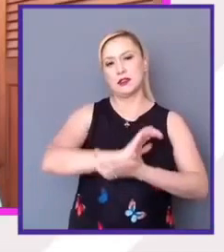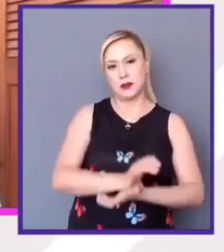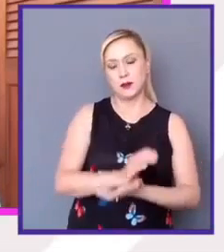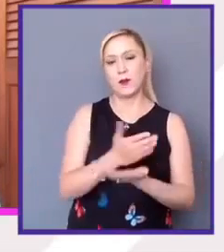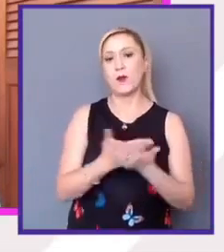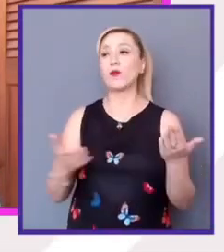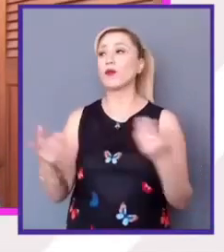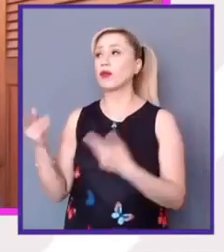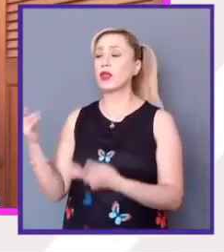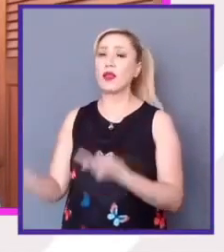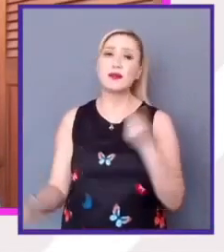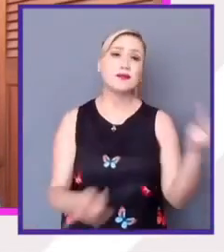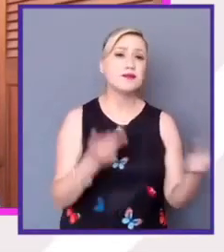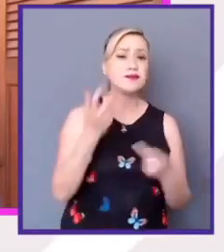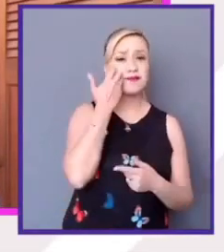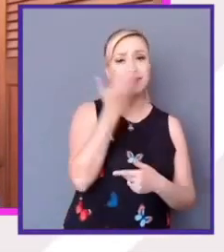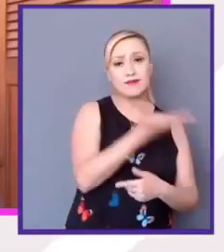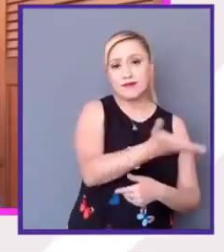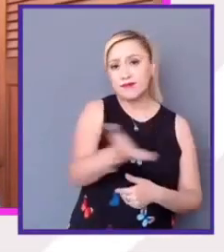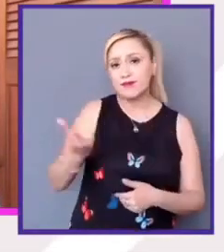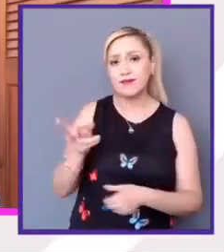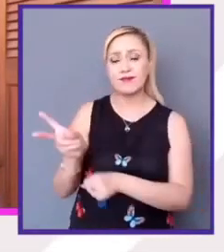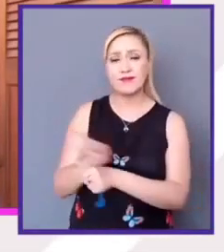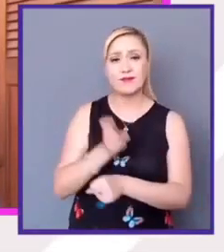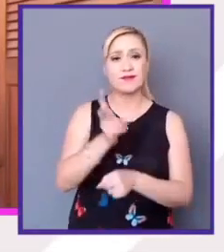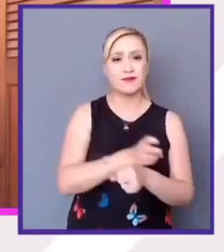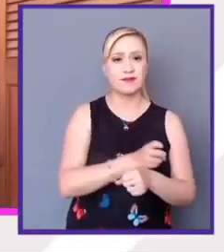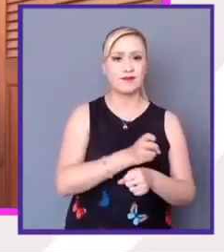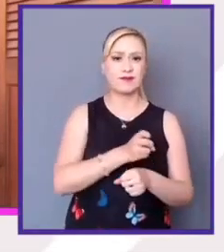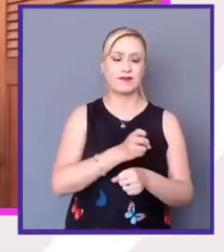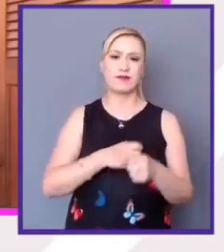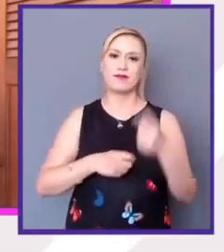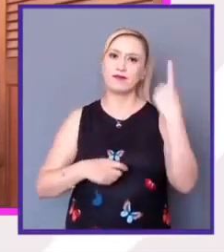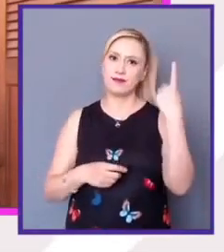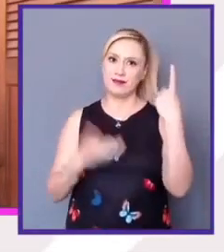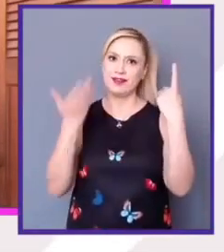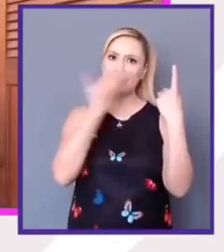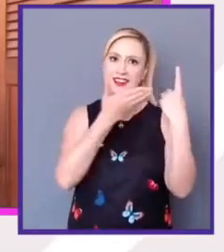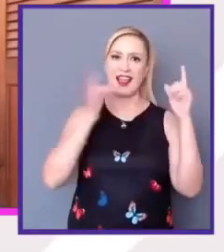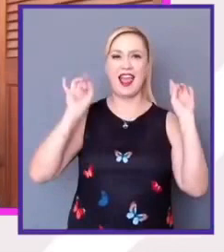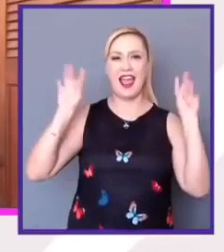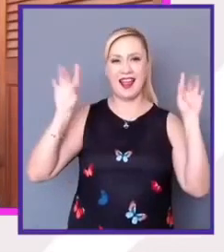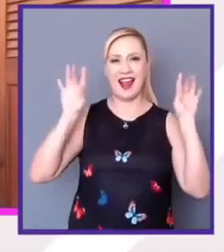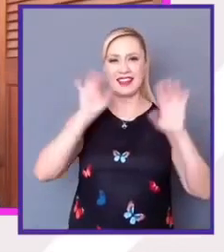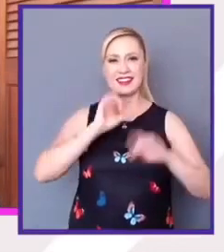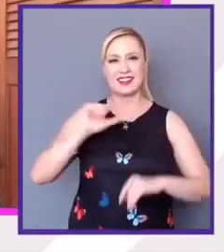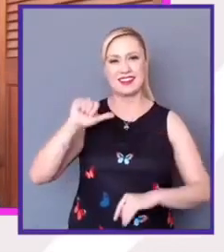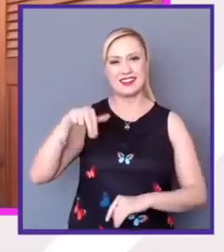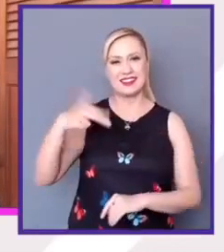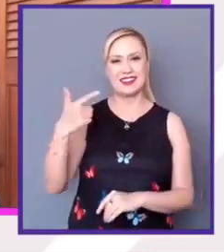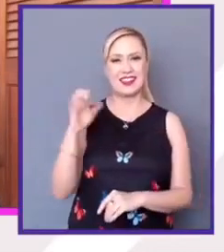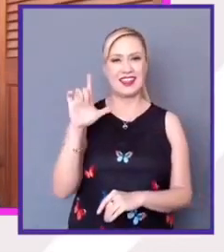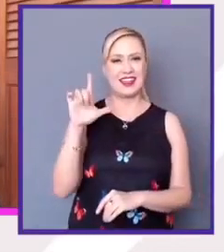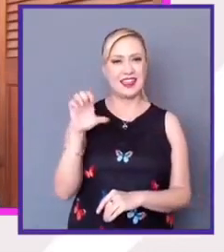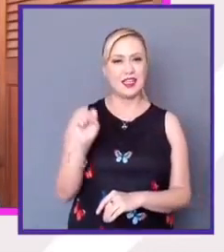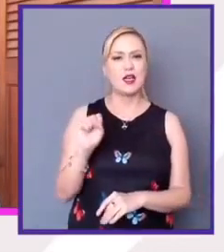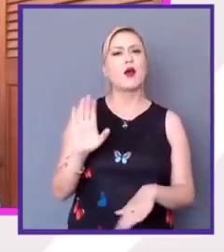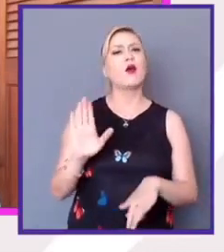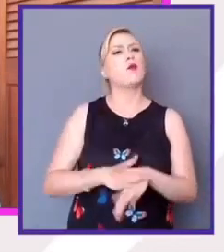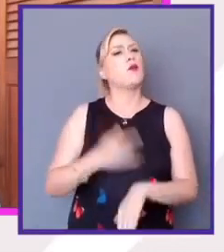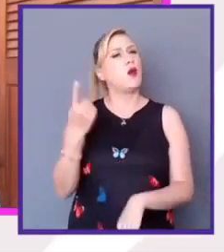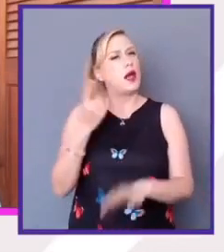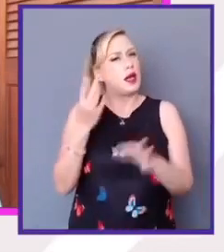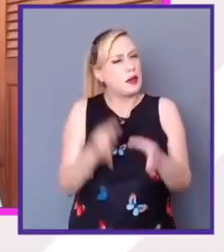les pregunto a nuestras personas invitadas, en particular, primero comenzando con Ángeles Cruz, ¿por qué es importante hacer énfasis en